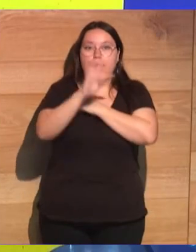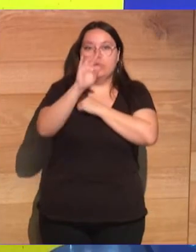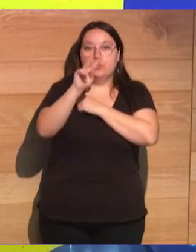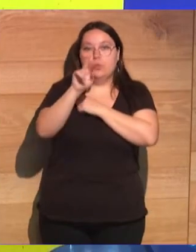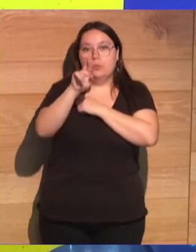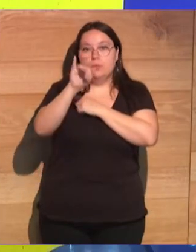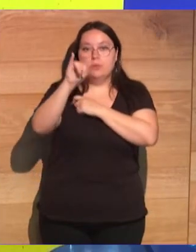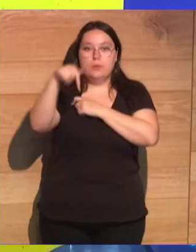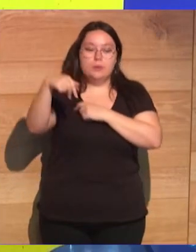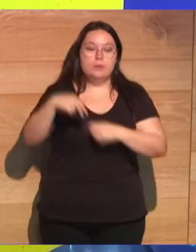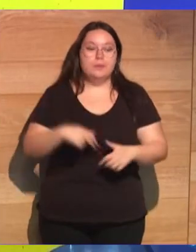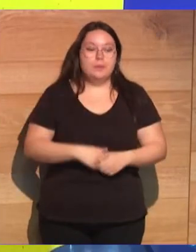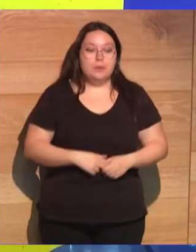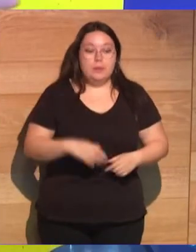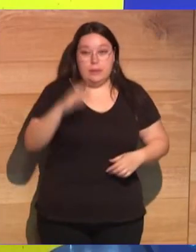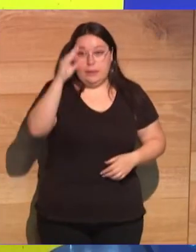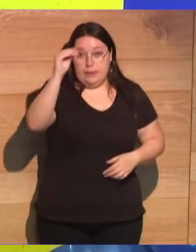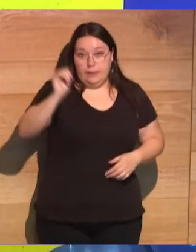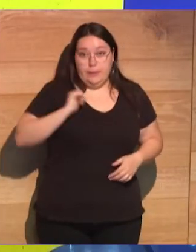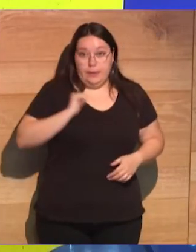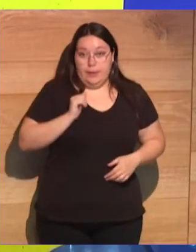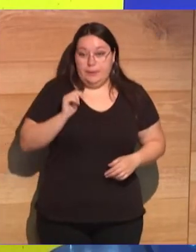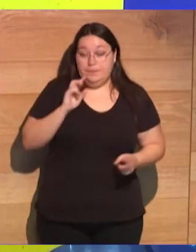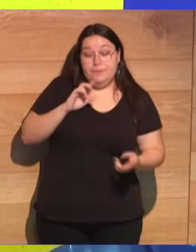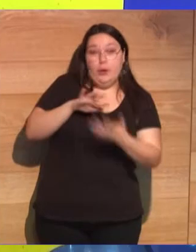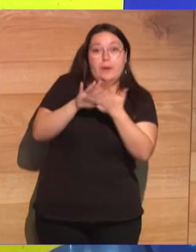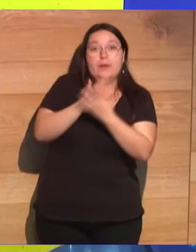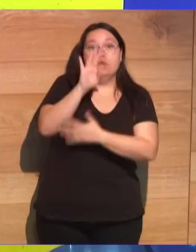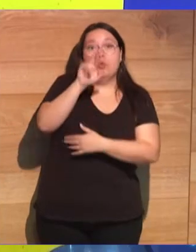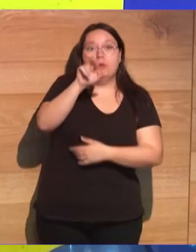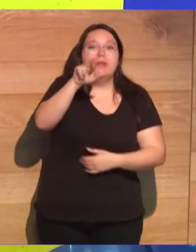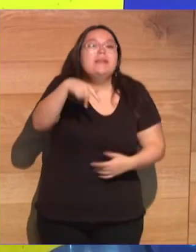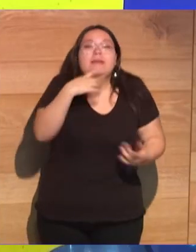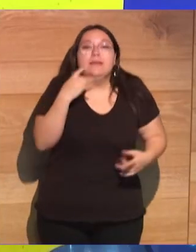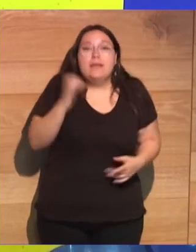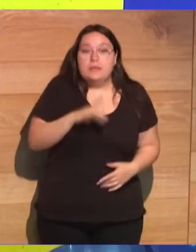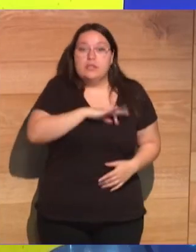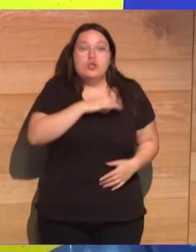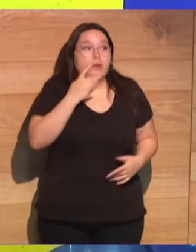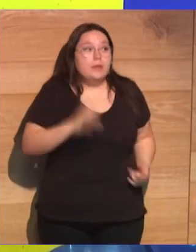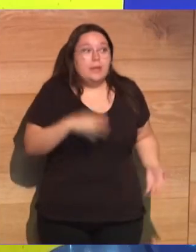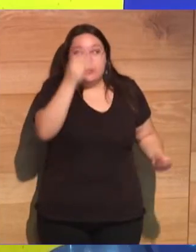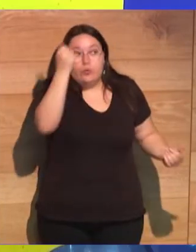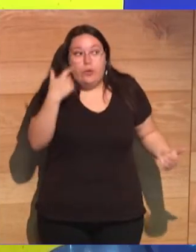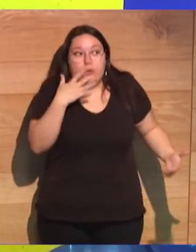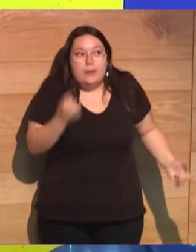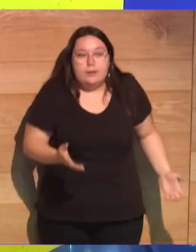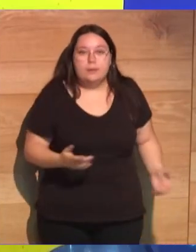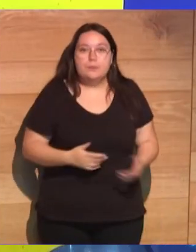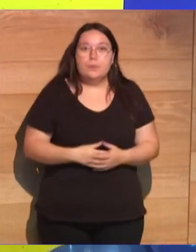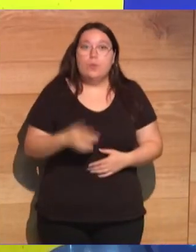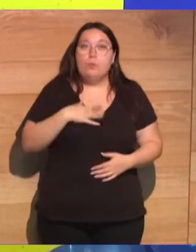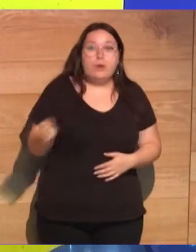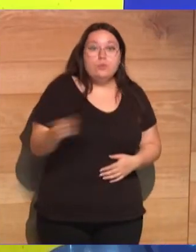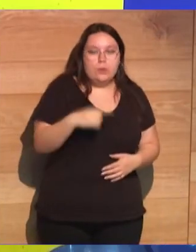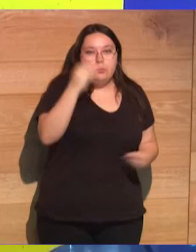hablamos de inteligencia artificial, nos tenemos que olvidar de Turing. Y diréis, ¿y quién es ese señor? Si no le conozco ya está olvidado, ¿no? Sí, a lo mejor ustedes